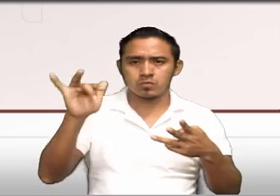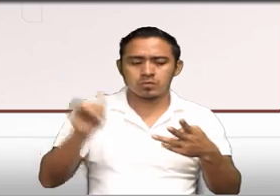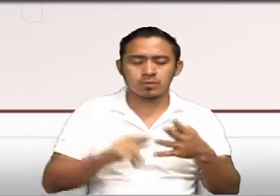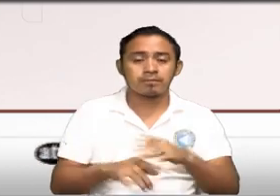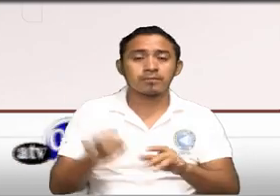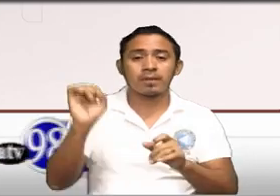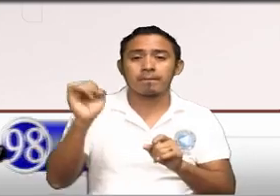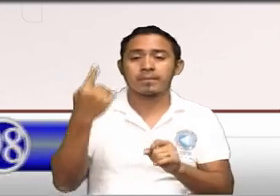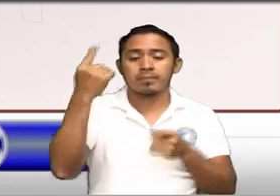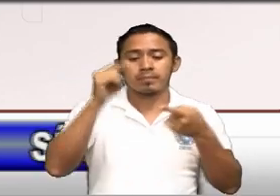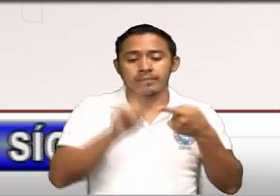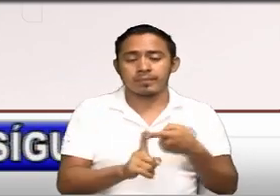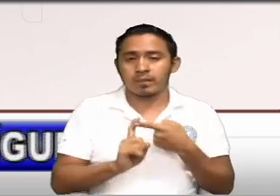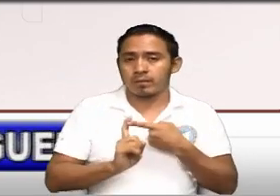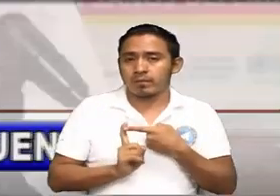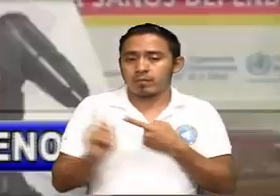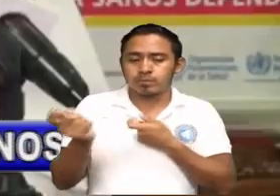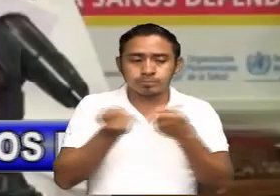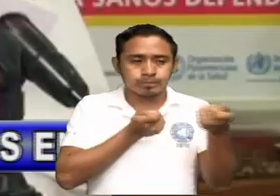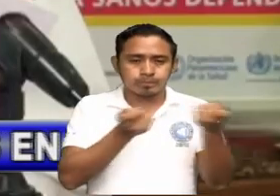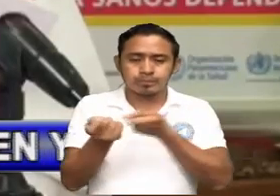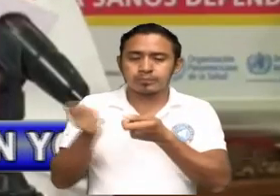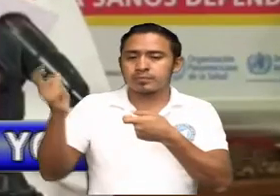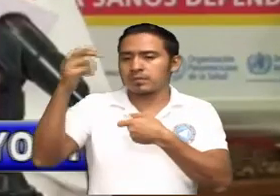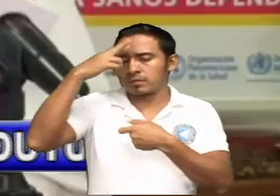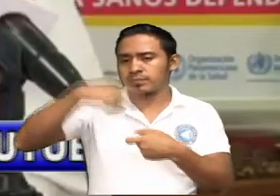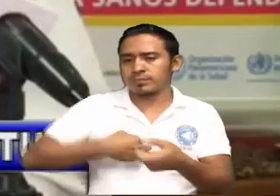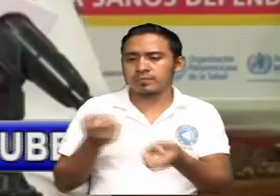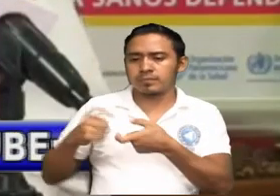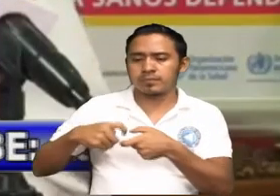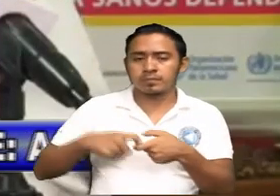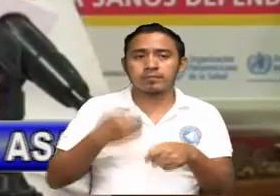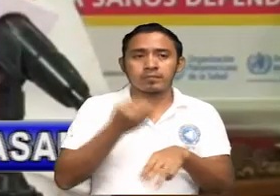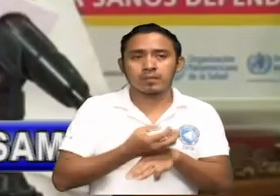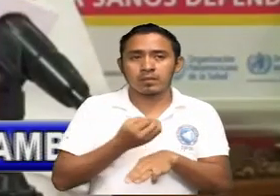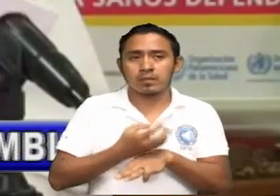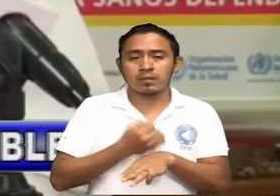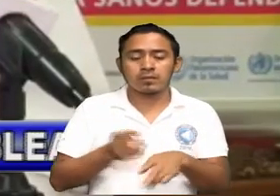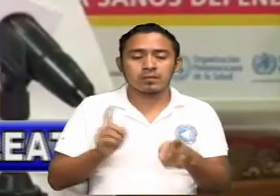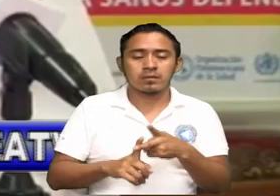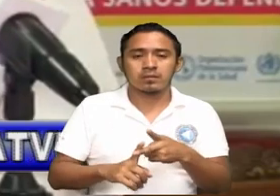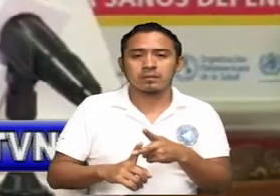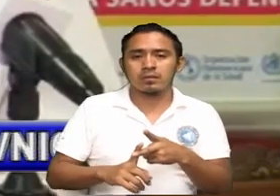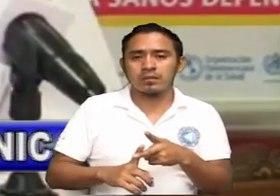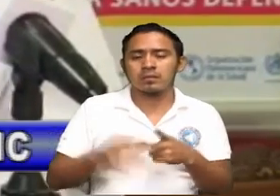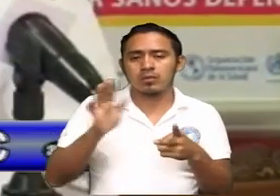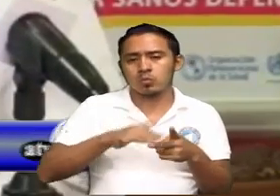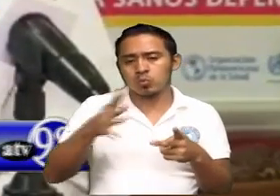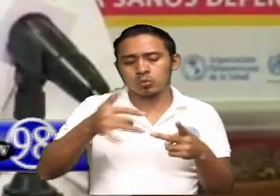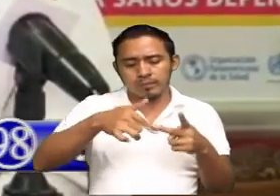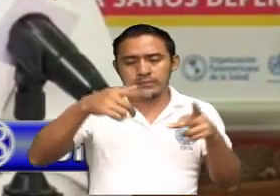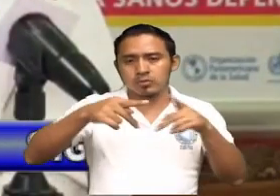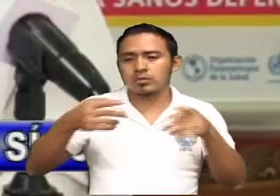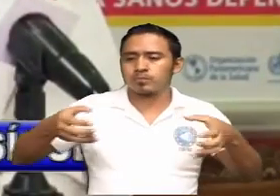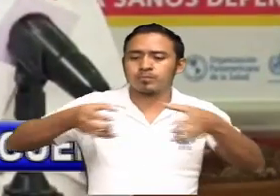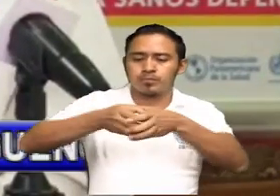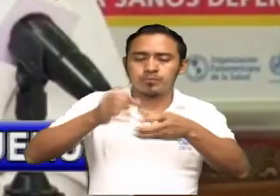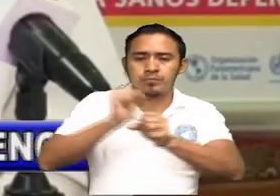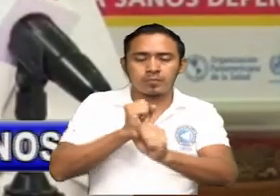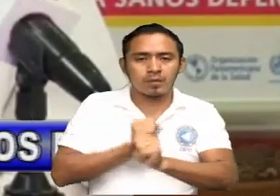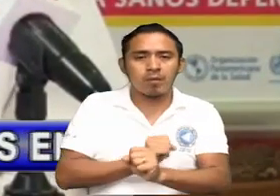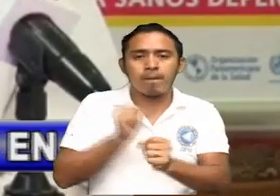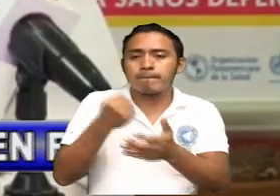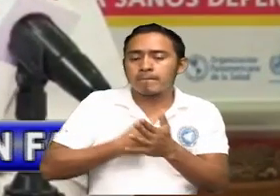la articulación con las alcaldías, instituciones del poder ciudadano y la comunidad organizada para que